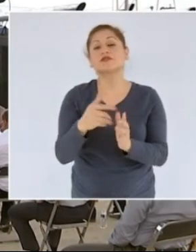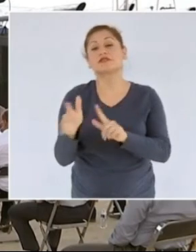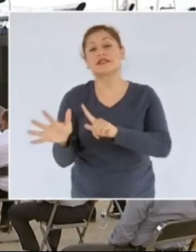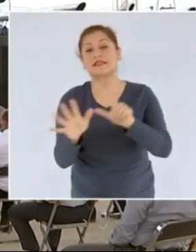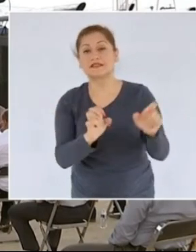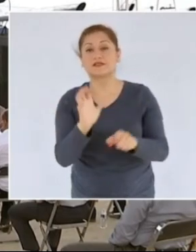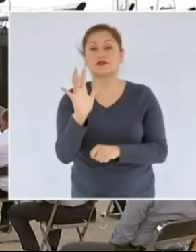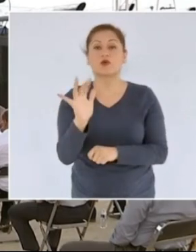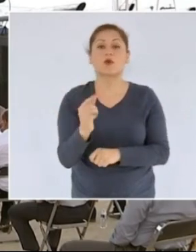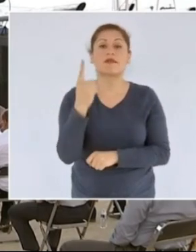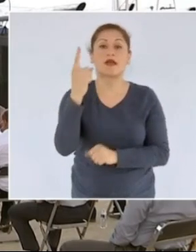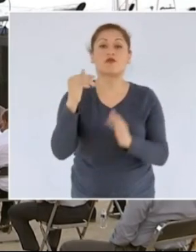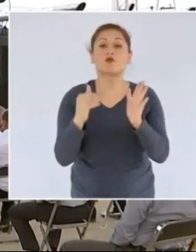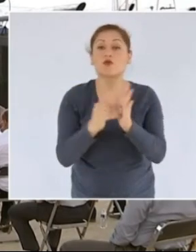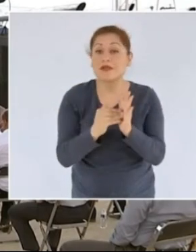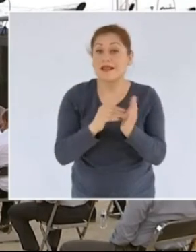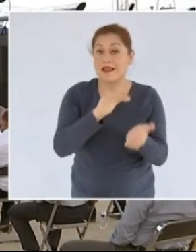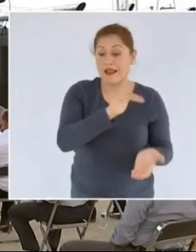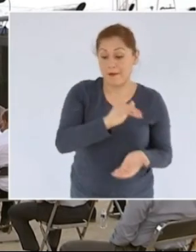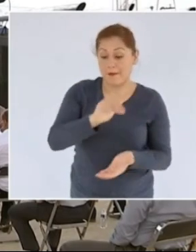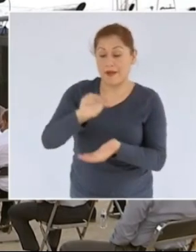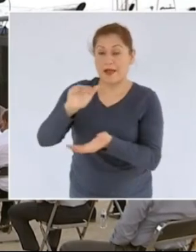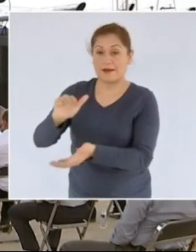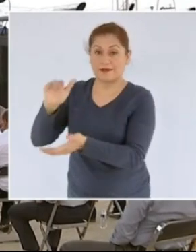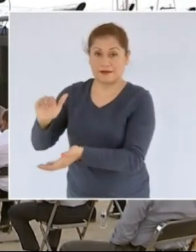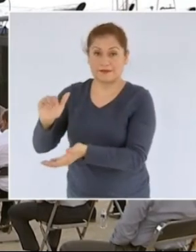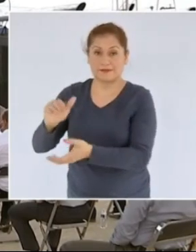1,751,000 barriles de producción.